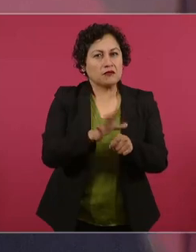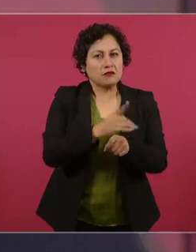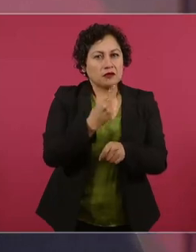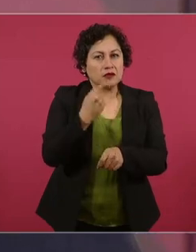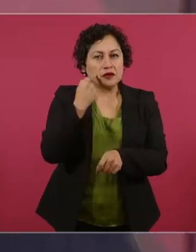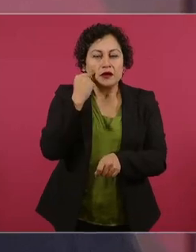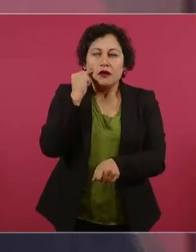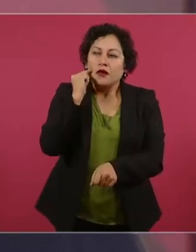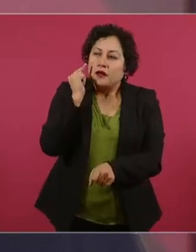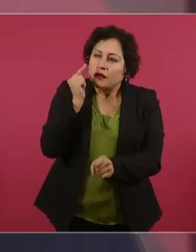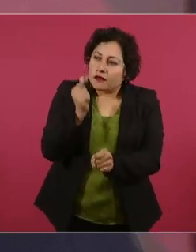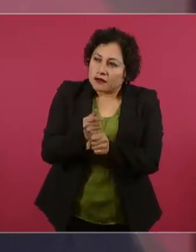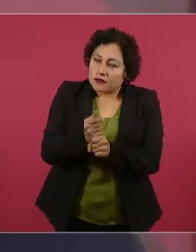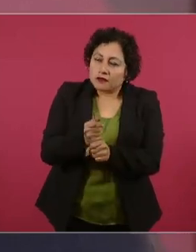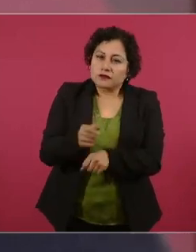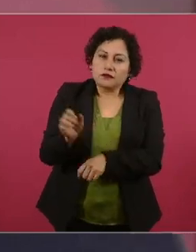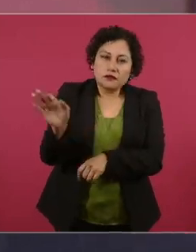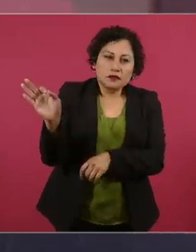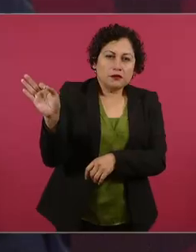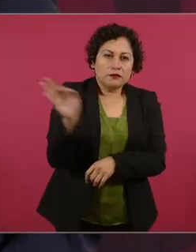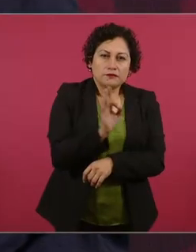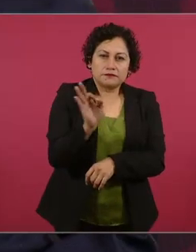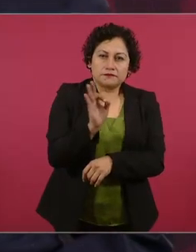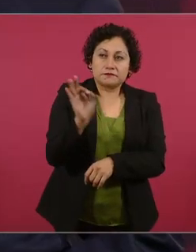armaron a partir